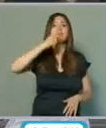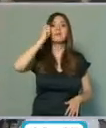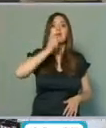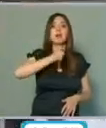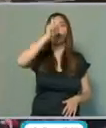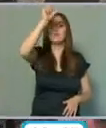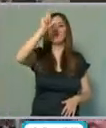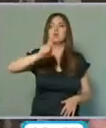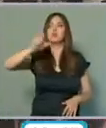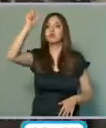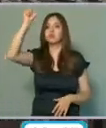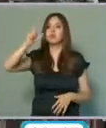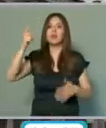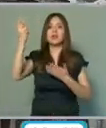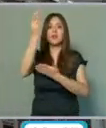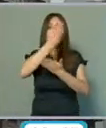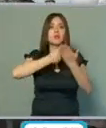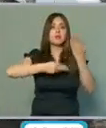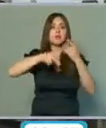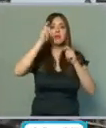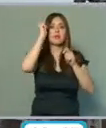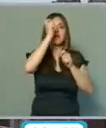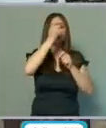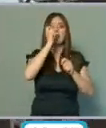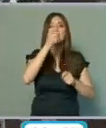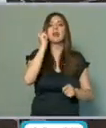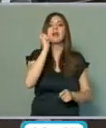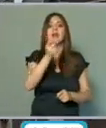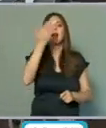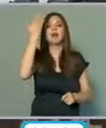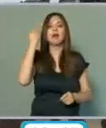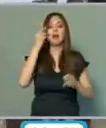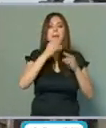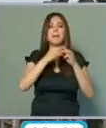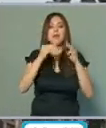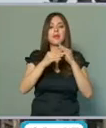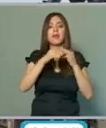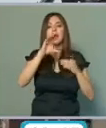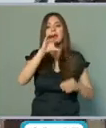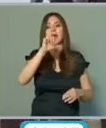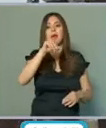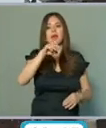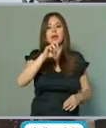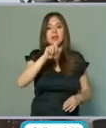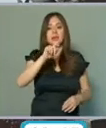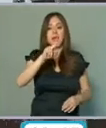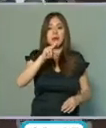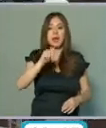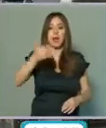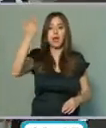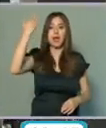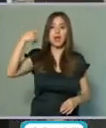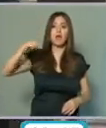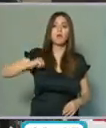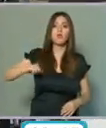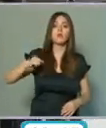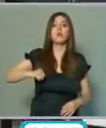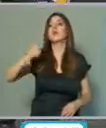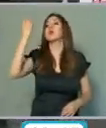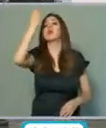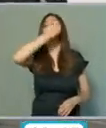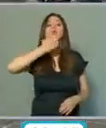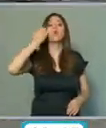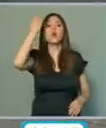símbolos ahí de la escultura en cantera, que es una maravilla esta portada, y que fue la antigua Escuela de Medicina, que